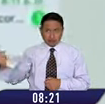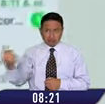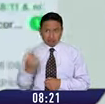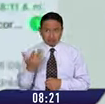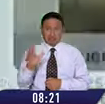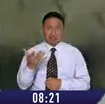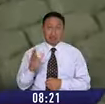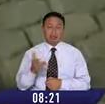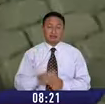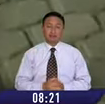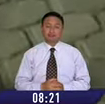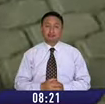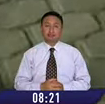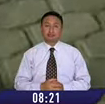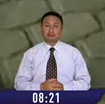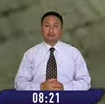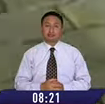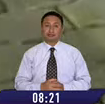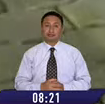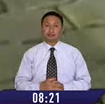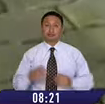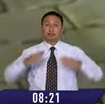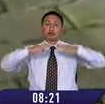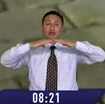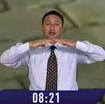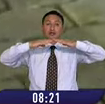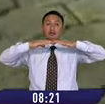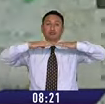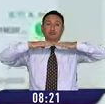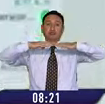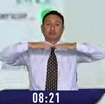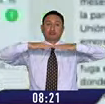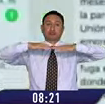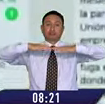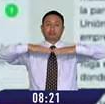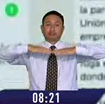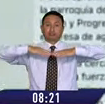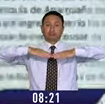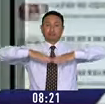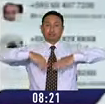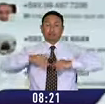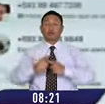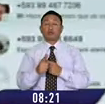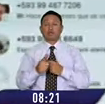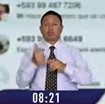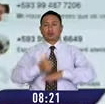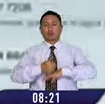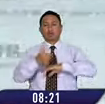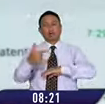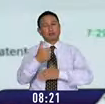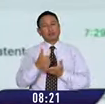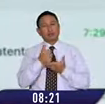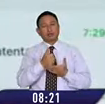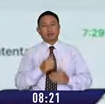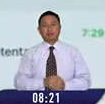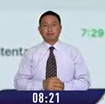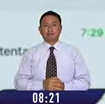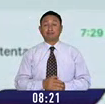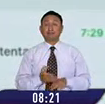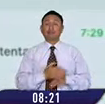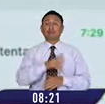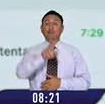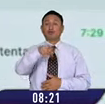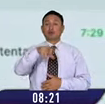ocasiones. No hay atención y ya se está hundiendo la vía. Por favor, autoridades, urgentemente el trabajo. Hace 2 meses se va el